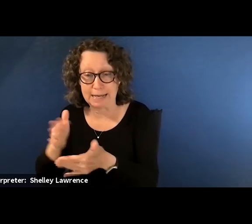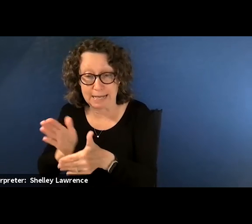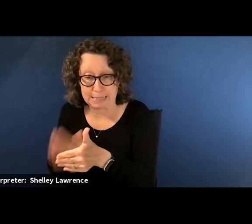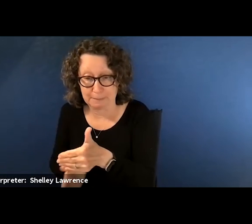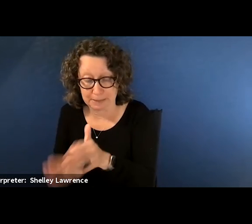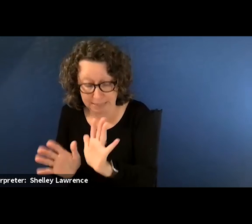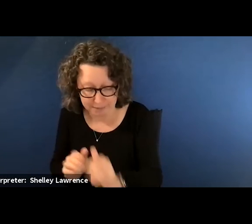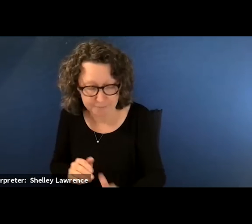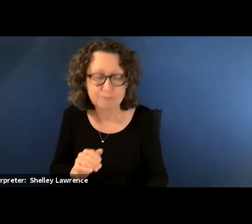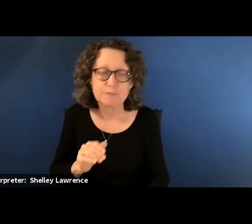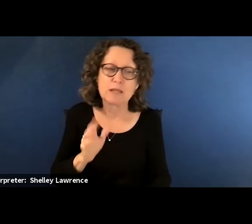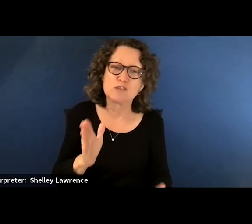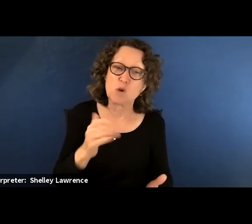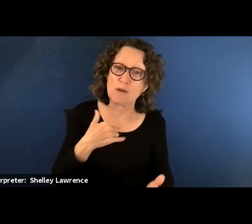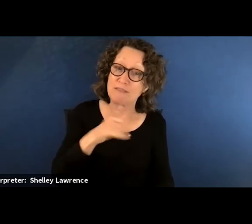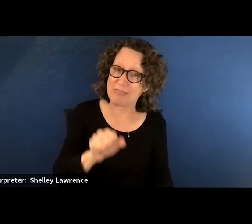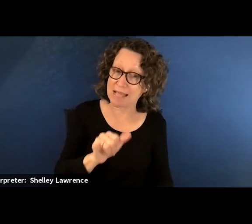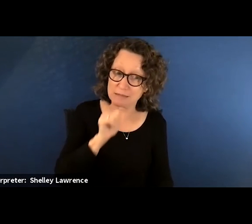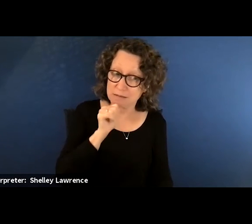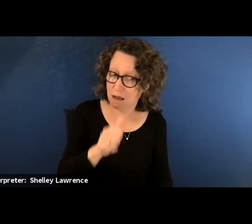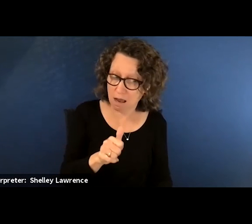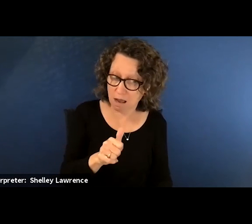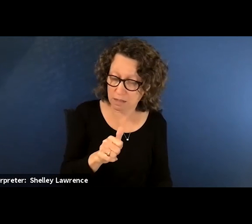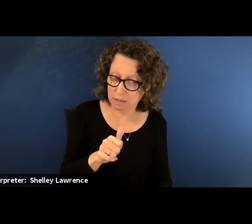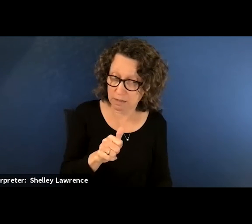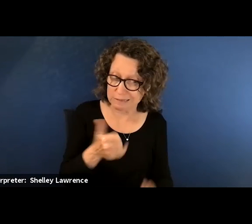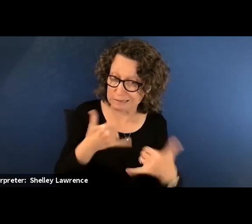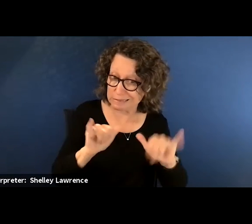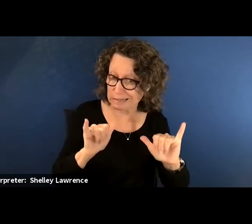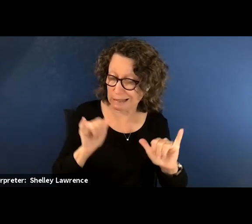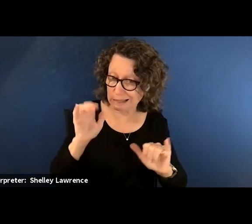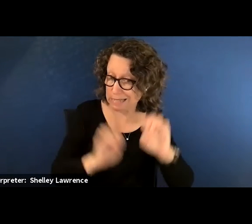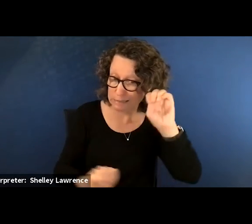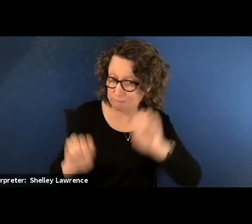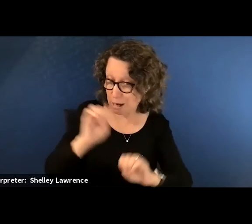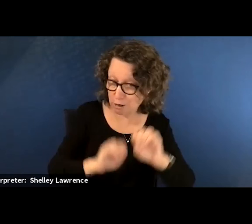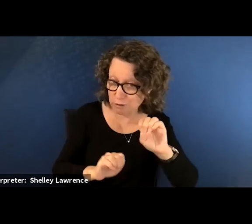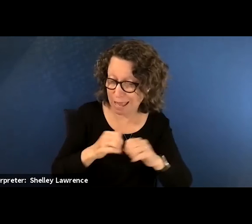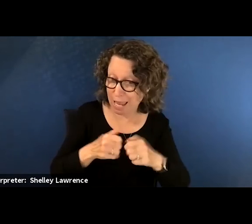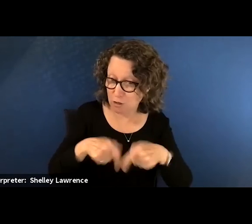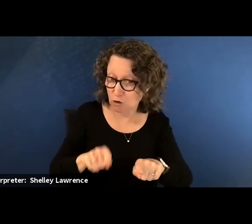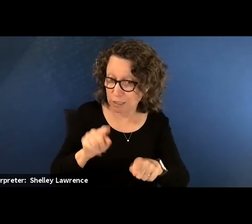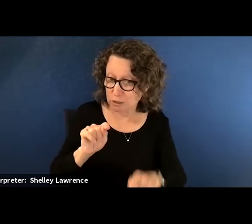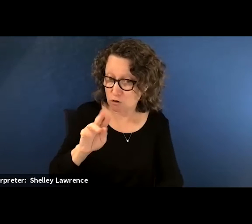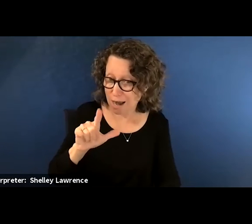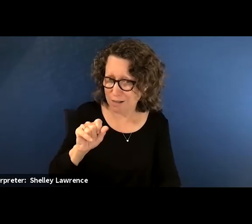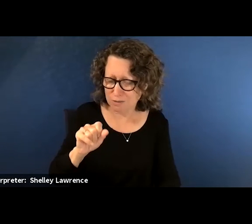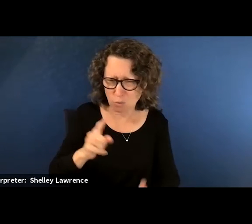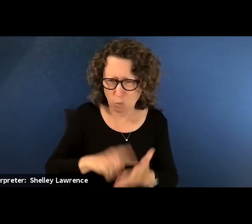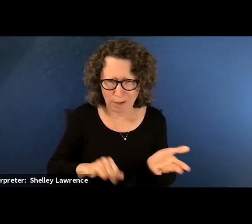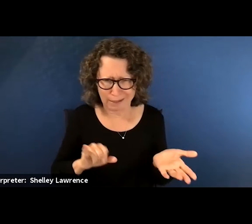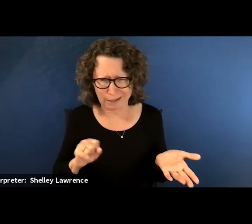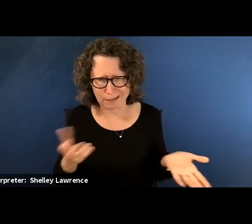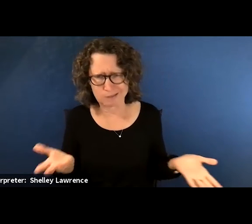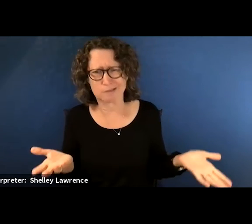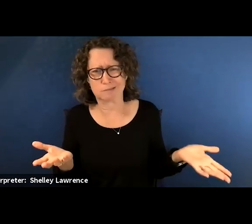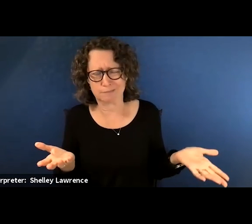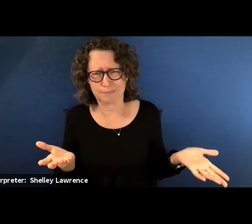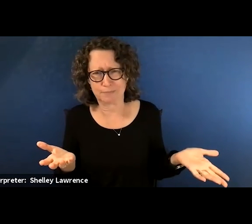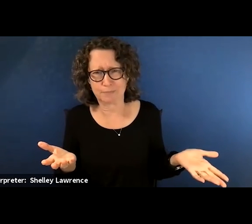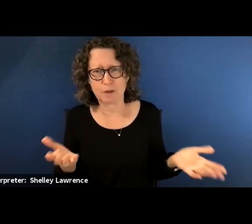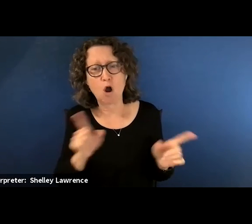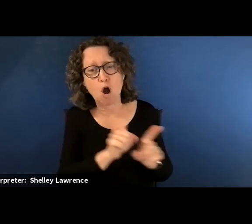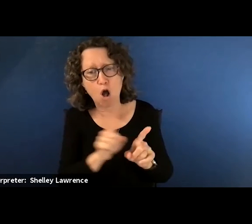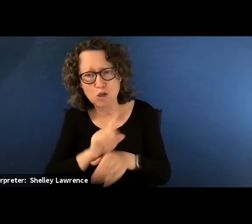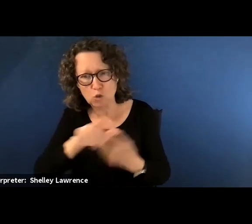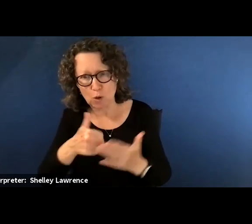estudio de fase 3, completado. Así que si esto sigue estando en pruebas clínicas experimental, no